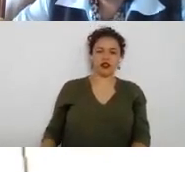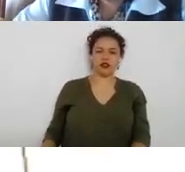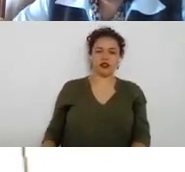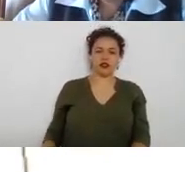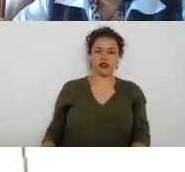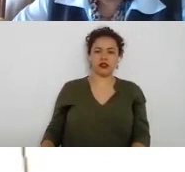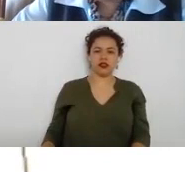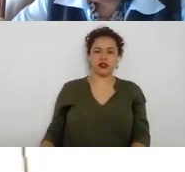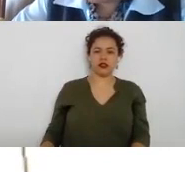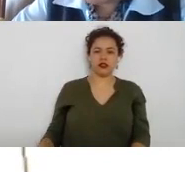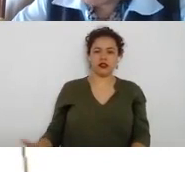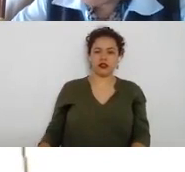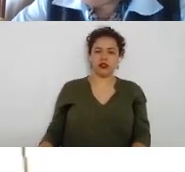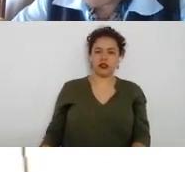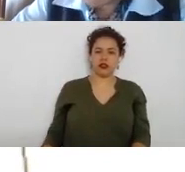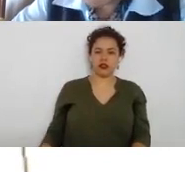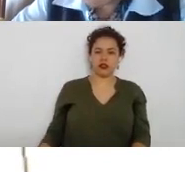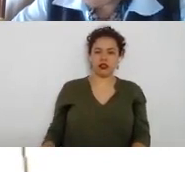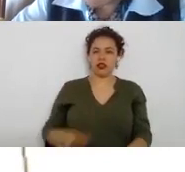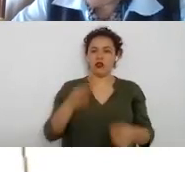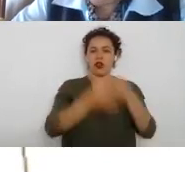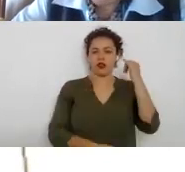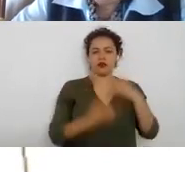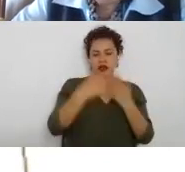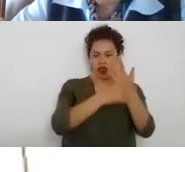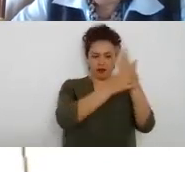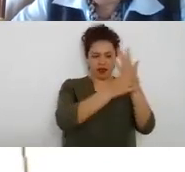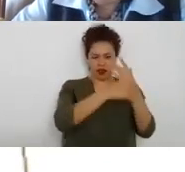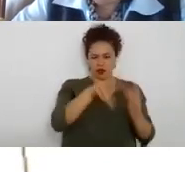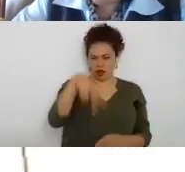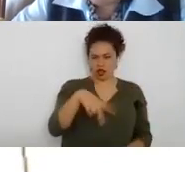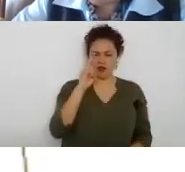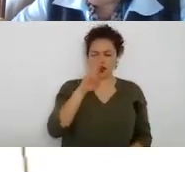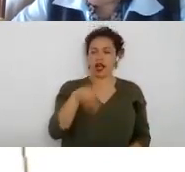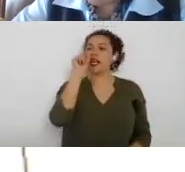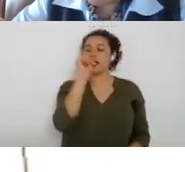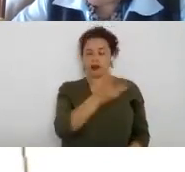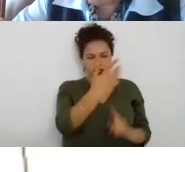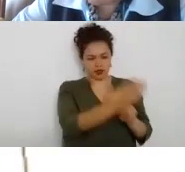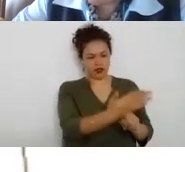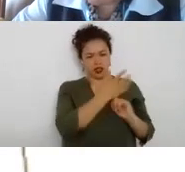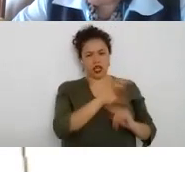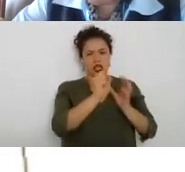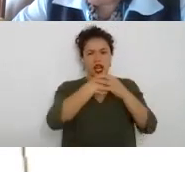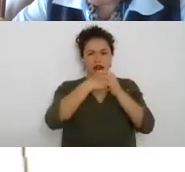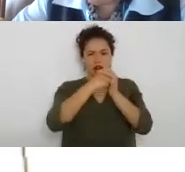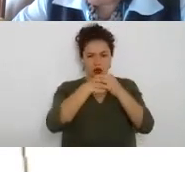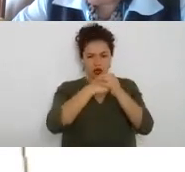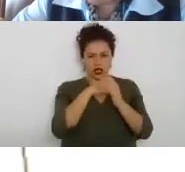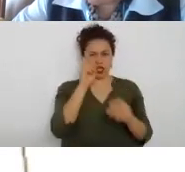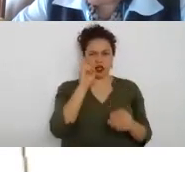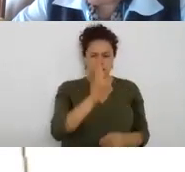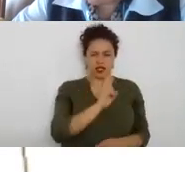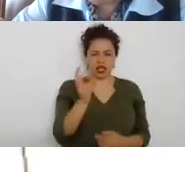El último que vimos fue para la mano, ¿no? Sí, para la mano, y también nos enseñaste el de la rodilla, que es